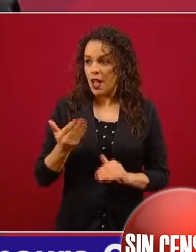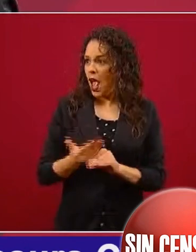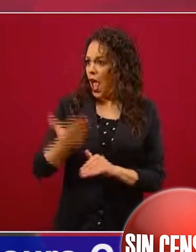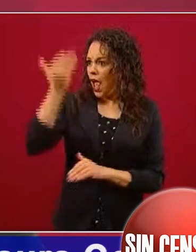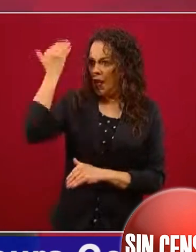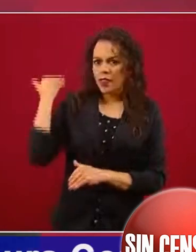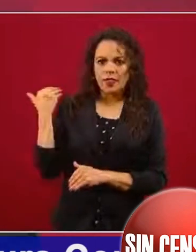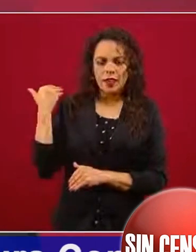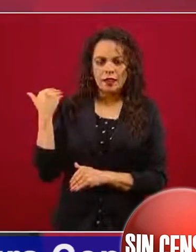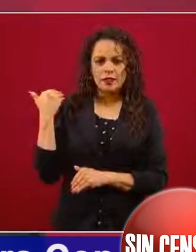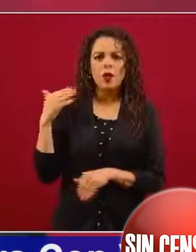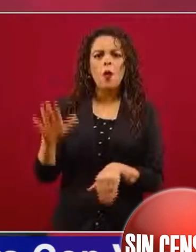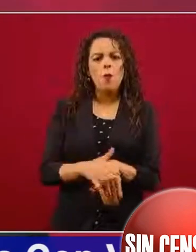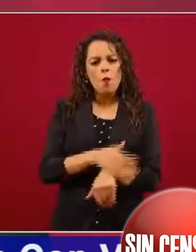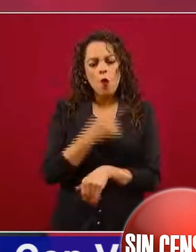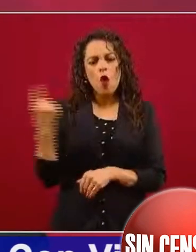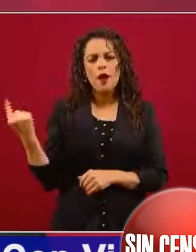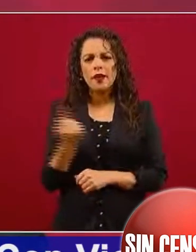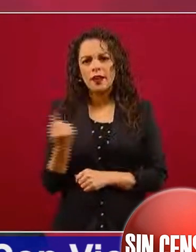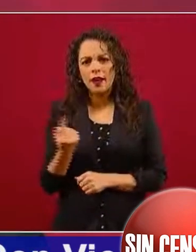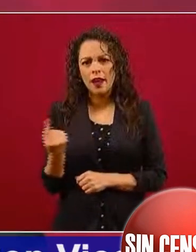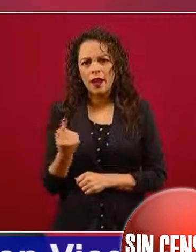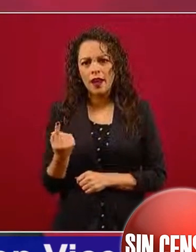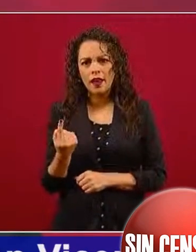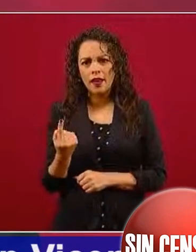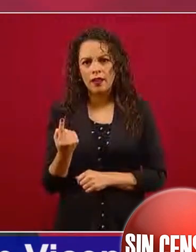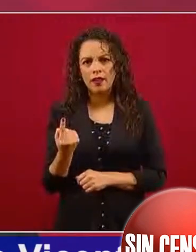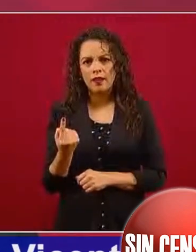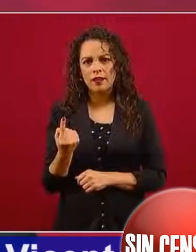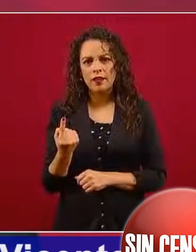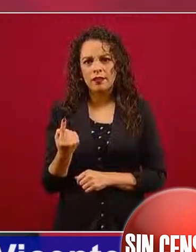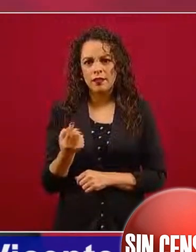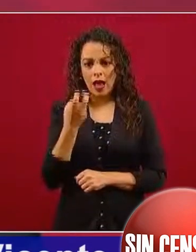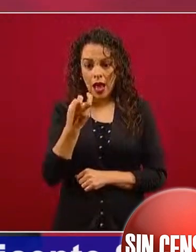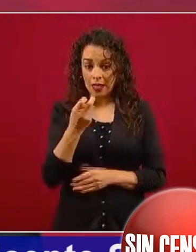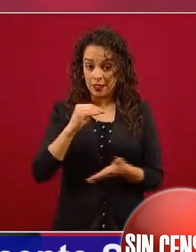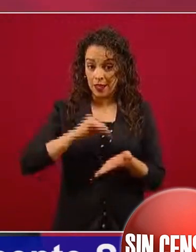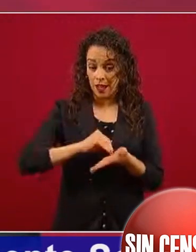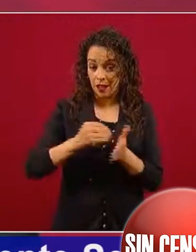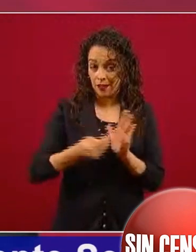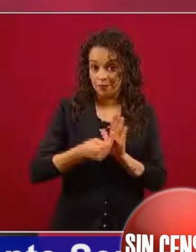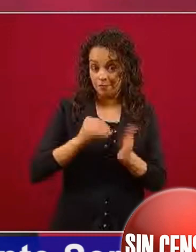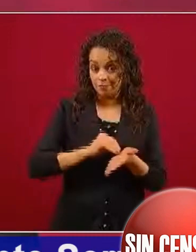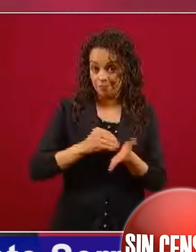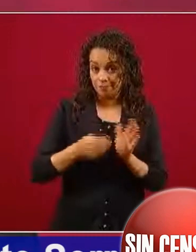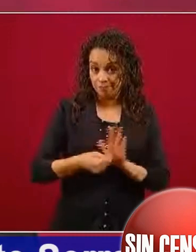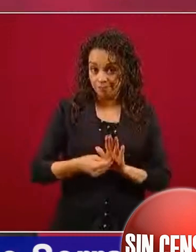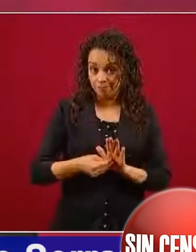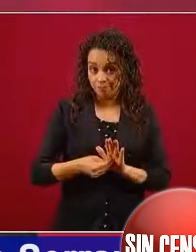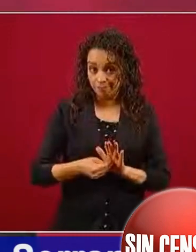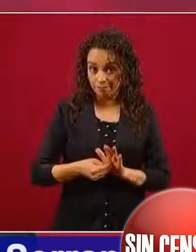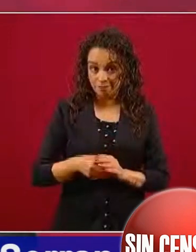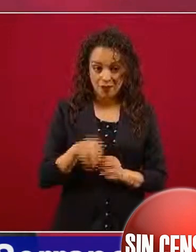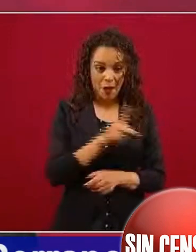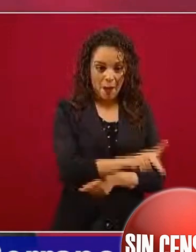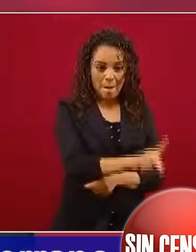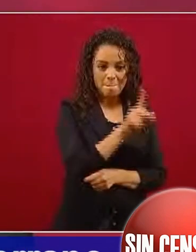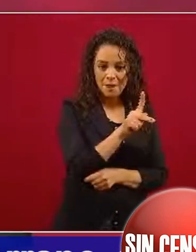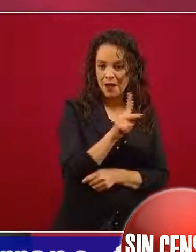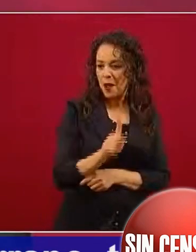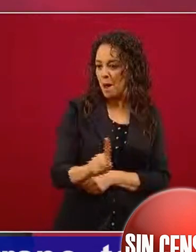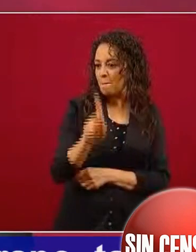antes de echar a andar toda esta estrategia, toda esta simulación